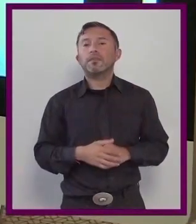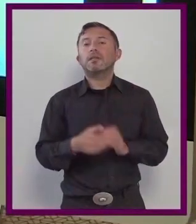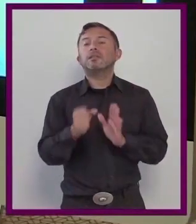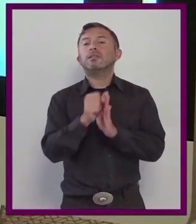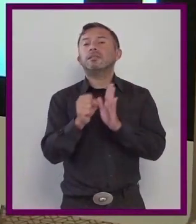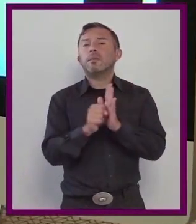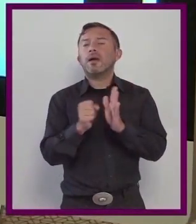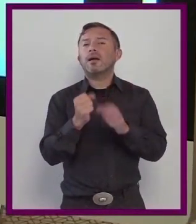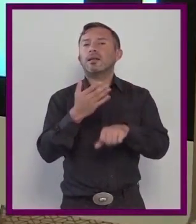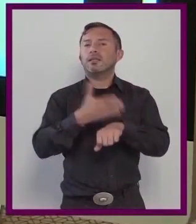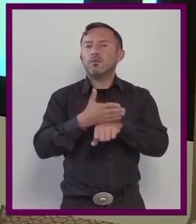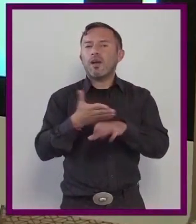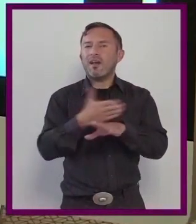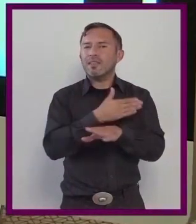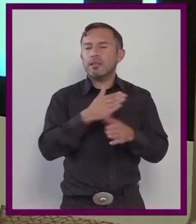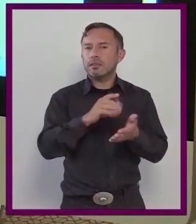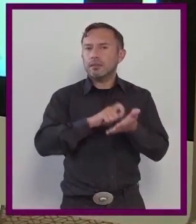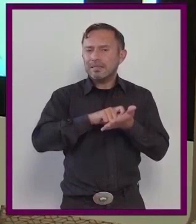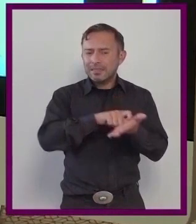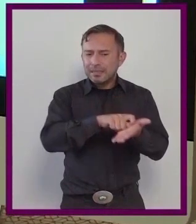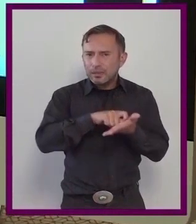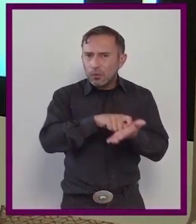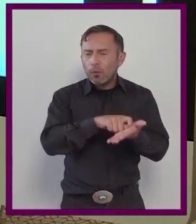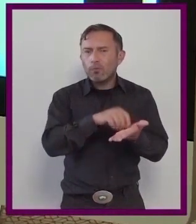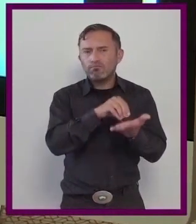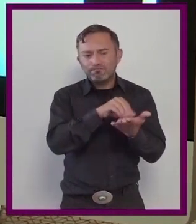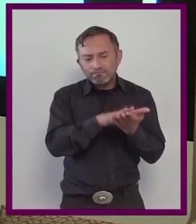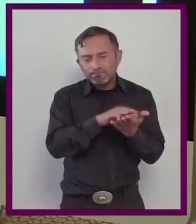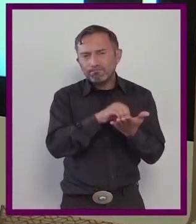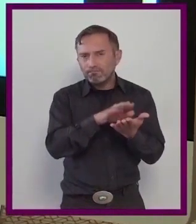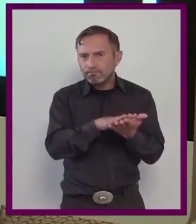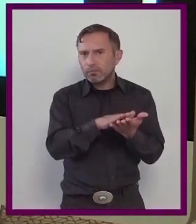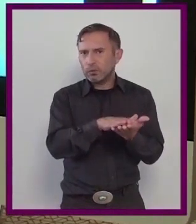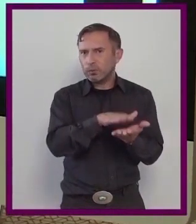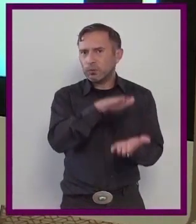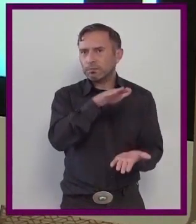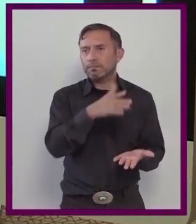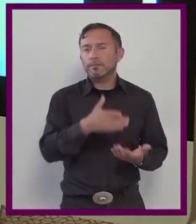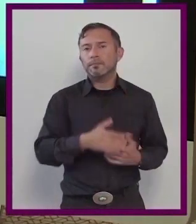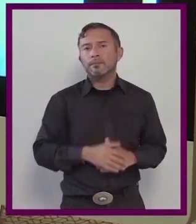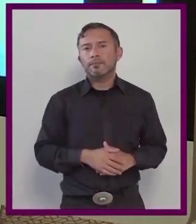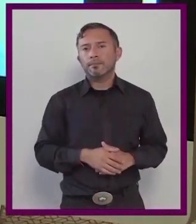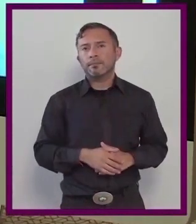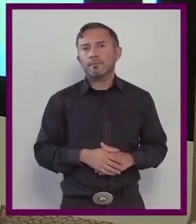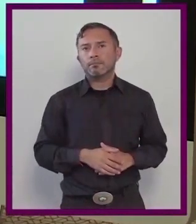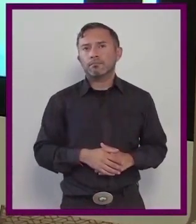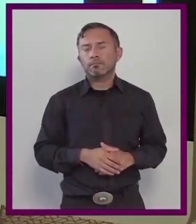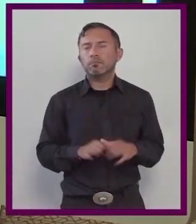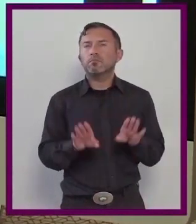inquisitivo, ese sistema escrito, ese sistema que no se dejaba,